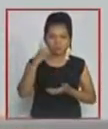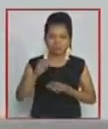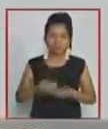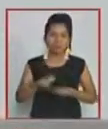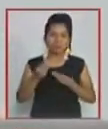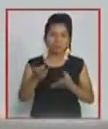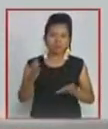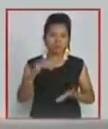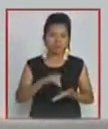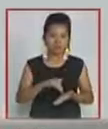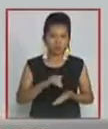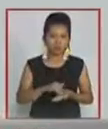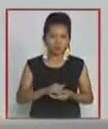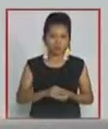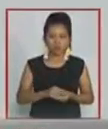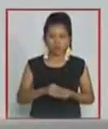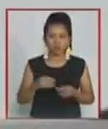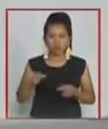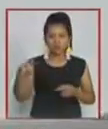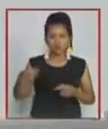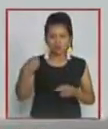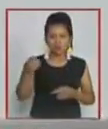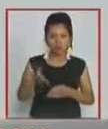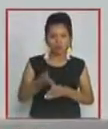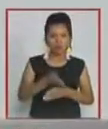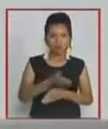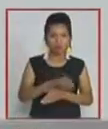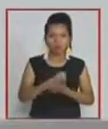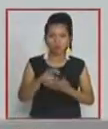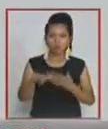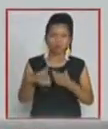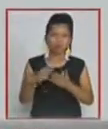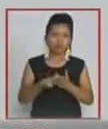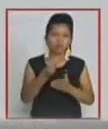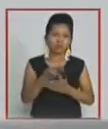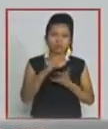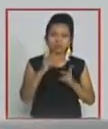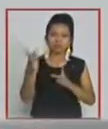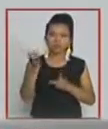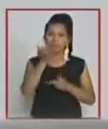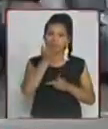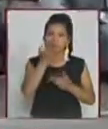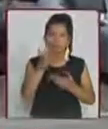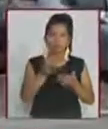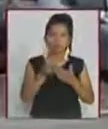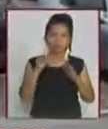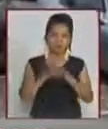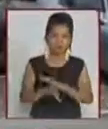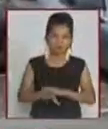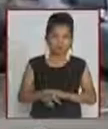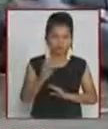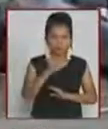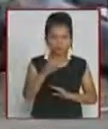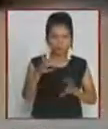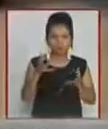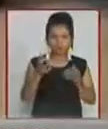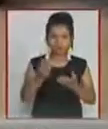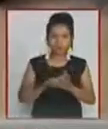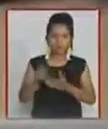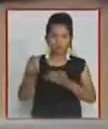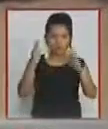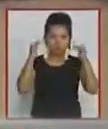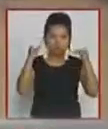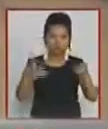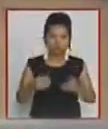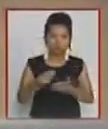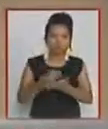devolución, ya sea en cuotas o al contado de este dinero que las personas habrían depositado. Si usted desea adquirir un minibús a crédito,